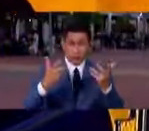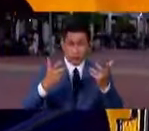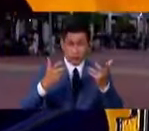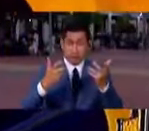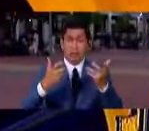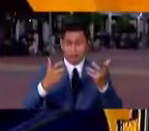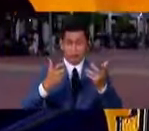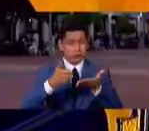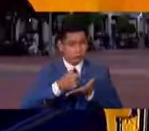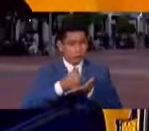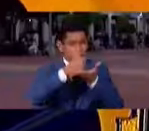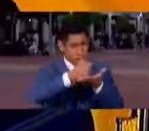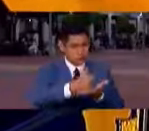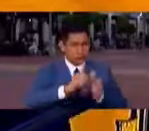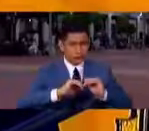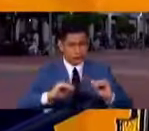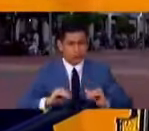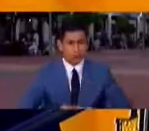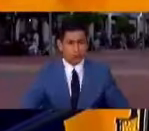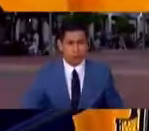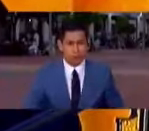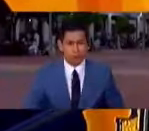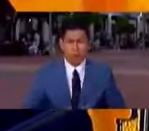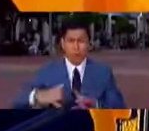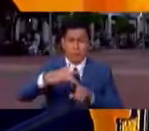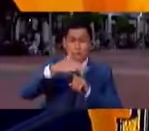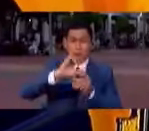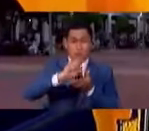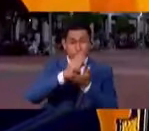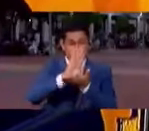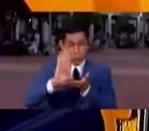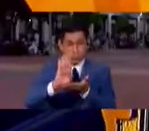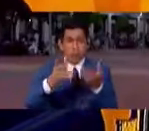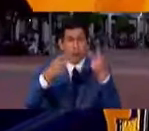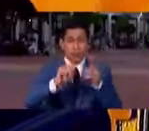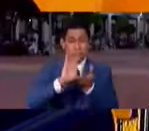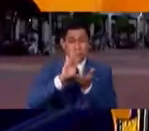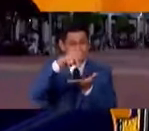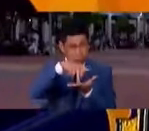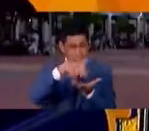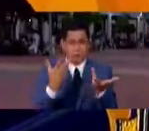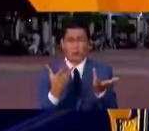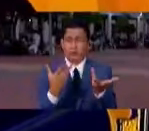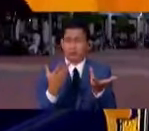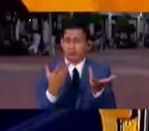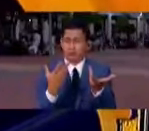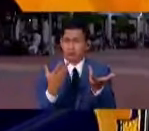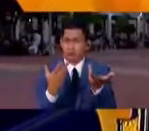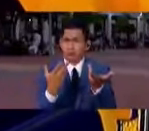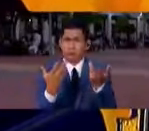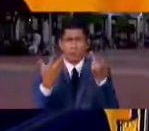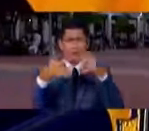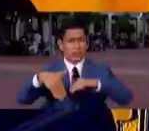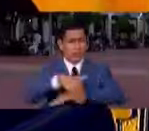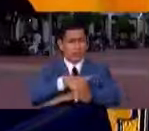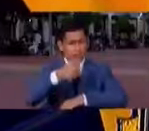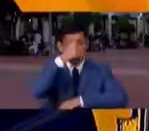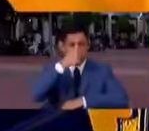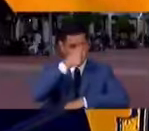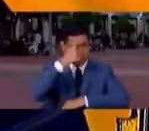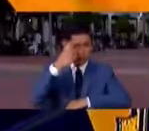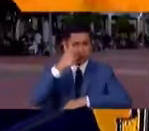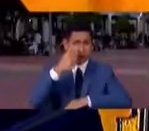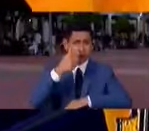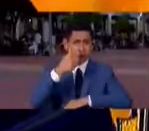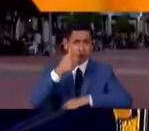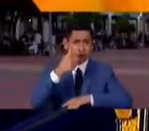Reinaldo Quiñones y Sergio Toral II. Parques en el suburbio y Bastión Popular. Colector sanitario Parson Sur desde la calle Domingo Comín hasta